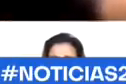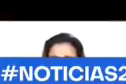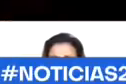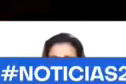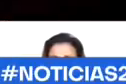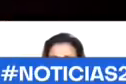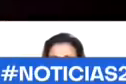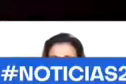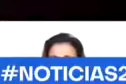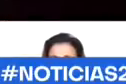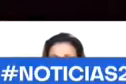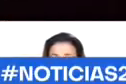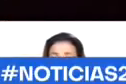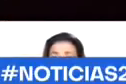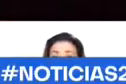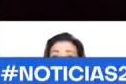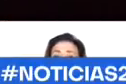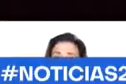Puede argumentarla.